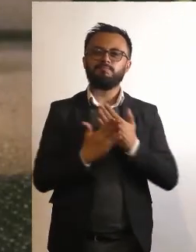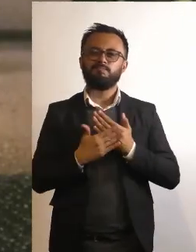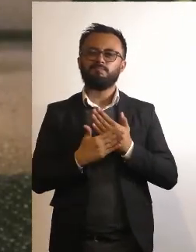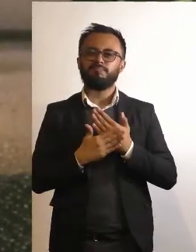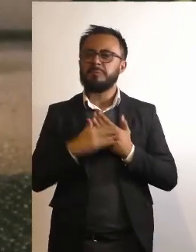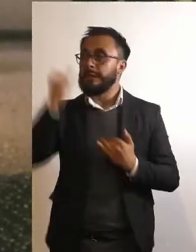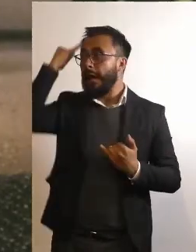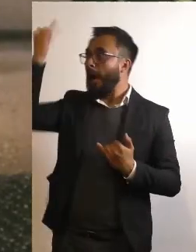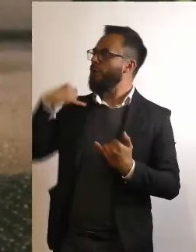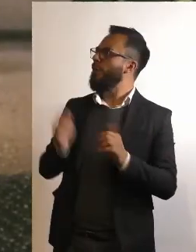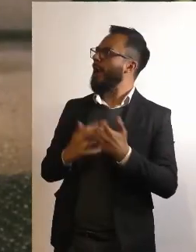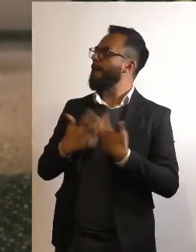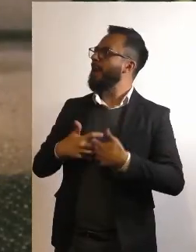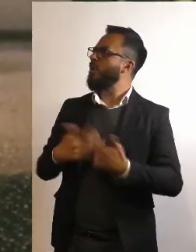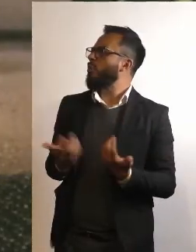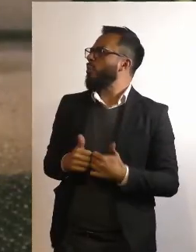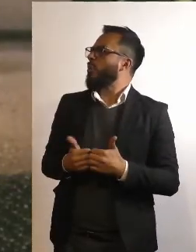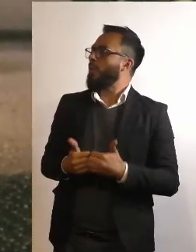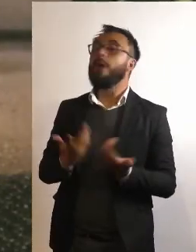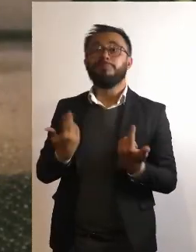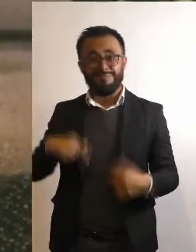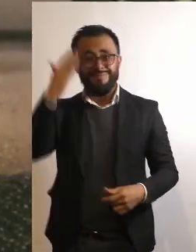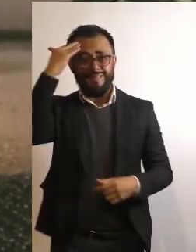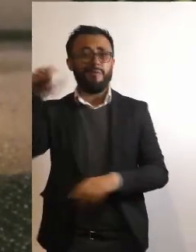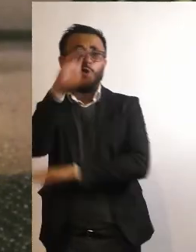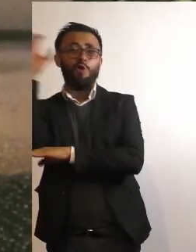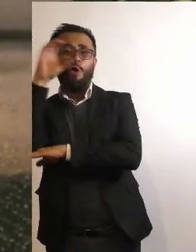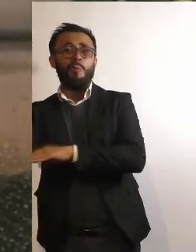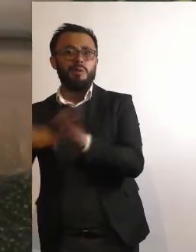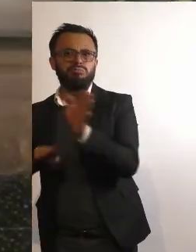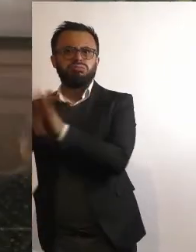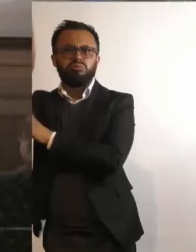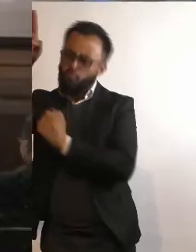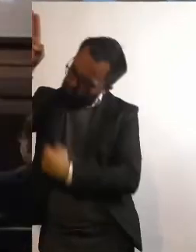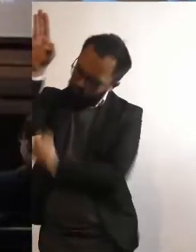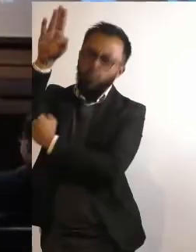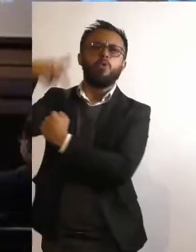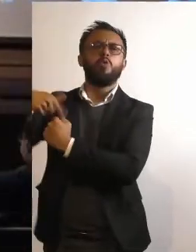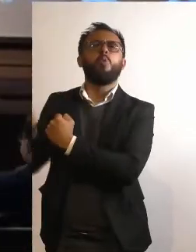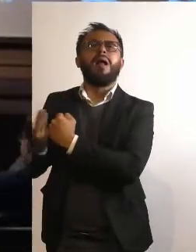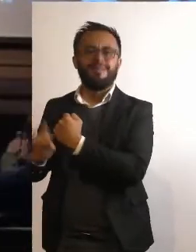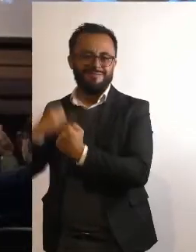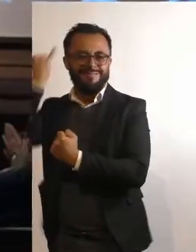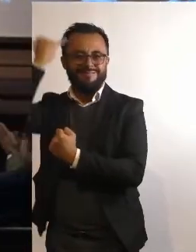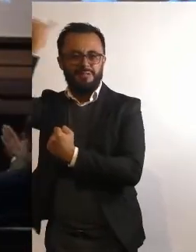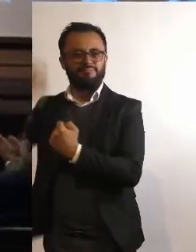de desarrollo del país y, por qué no, del mundo entero. Muchas gracias.